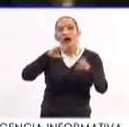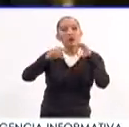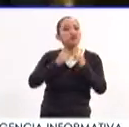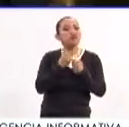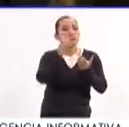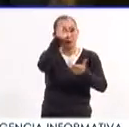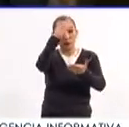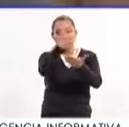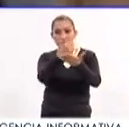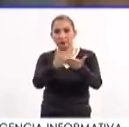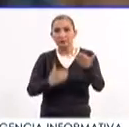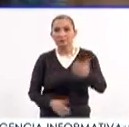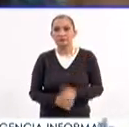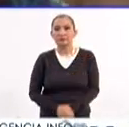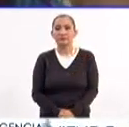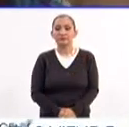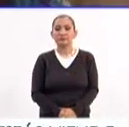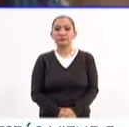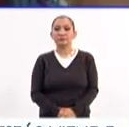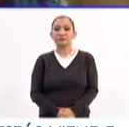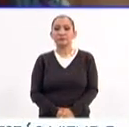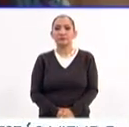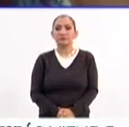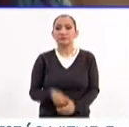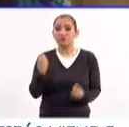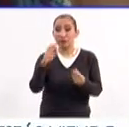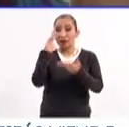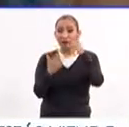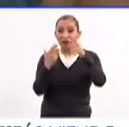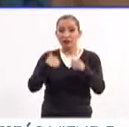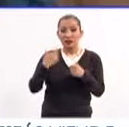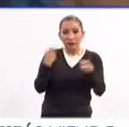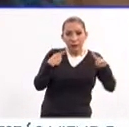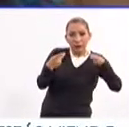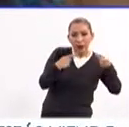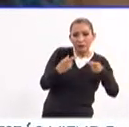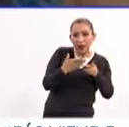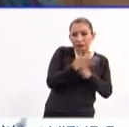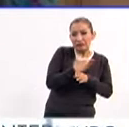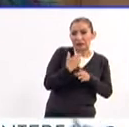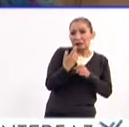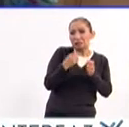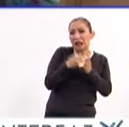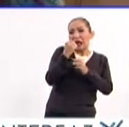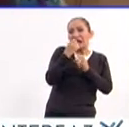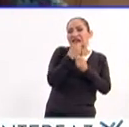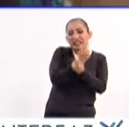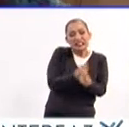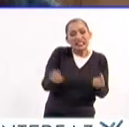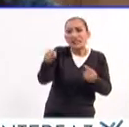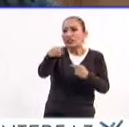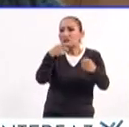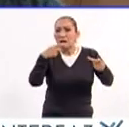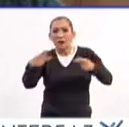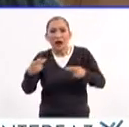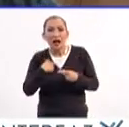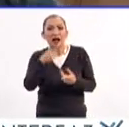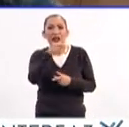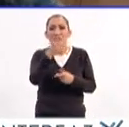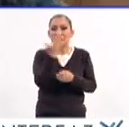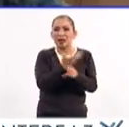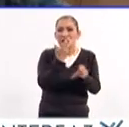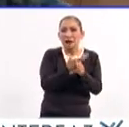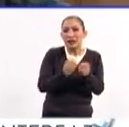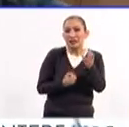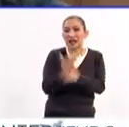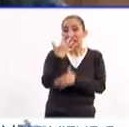sus propuestas. We've got so many strikes that are being planned, and probably thousands and thousands of kids across the U.S. are going to show up